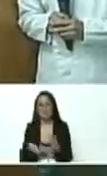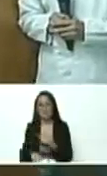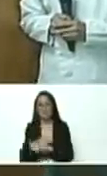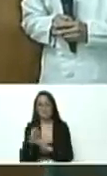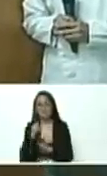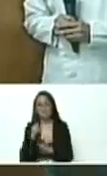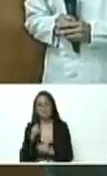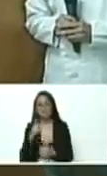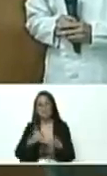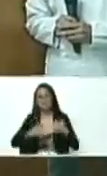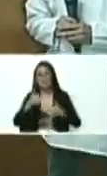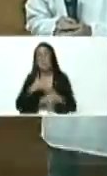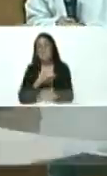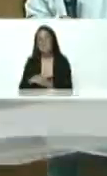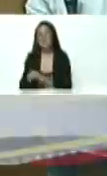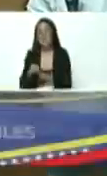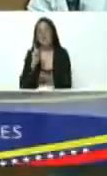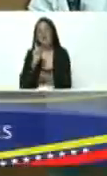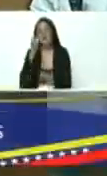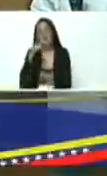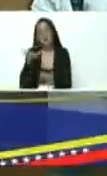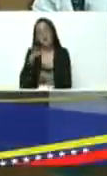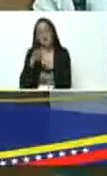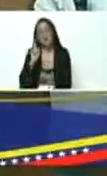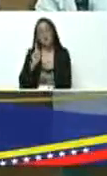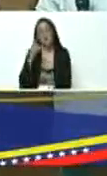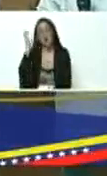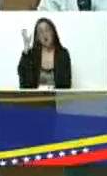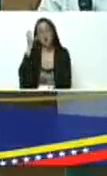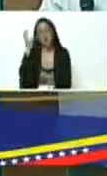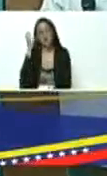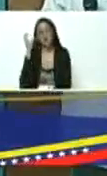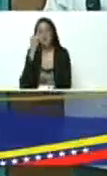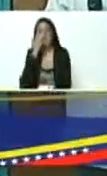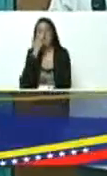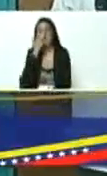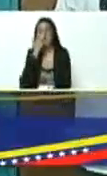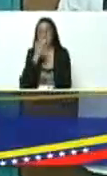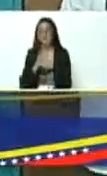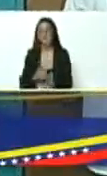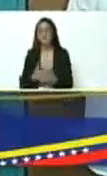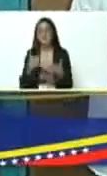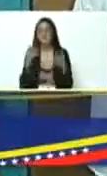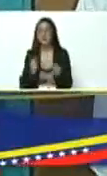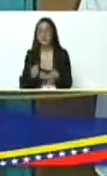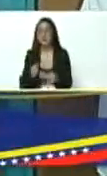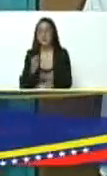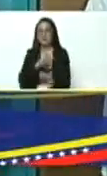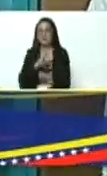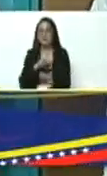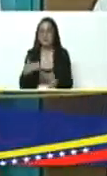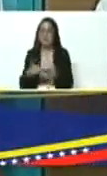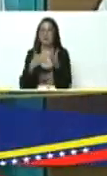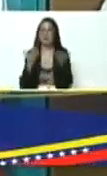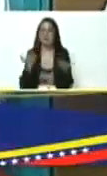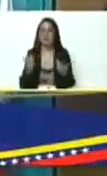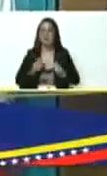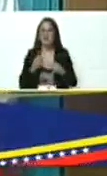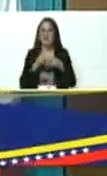hacer conciencia de que son una amenaza estas candidaturas a la seguridad social, a la vida en